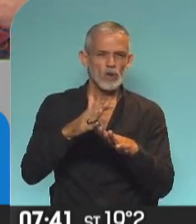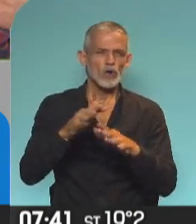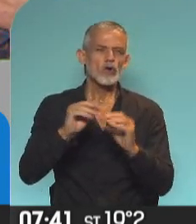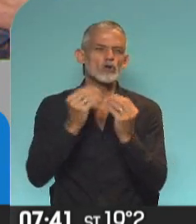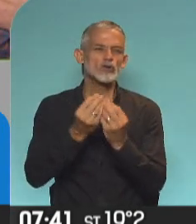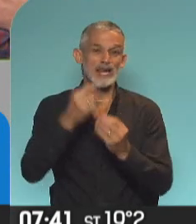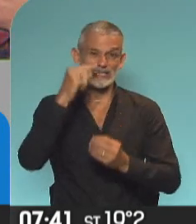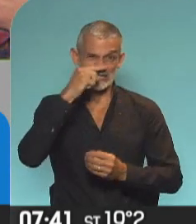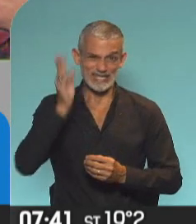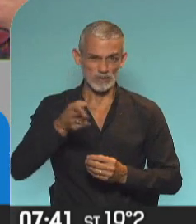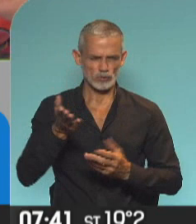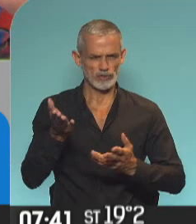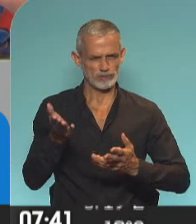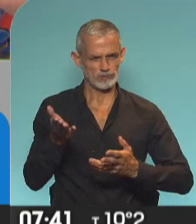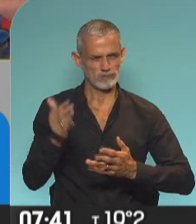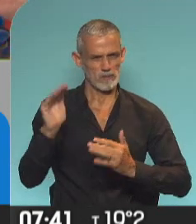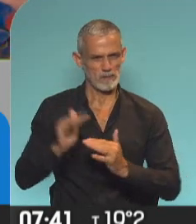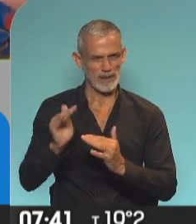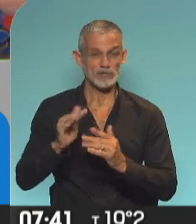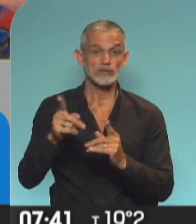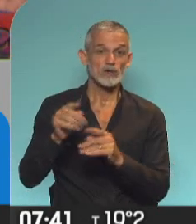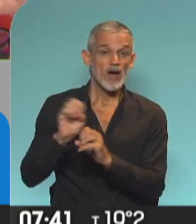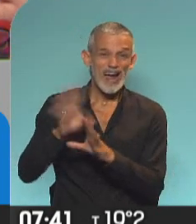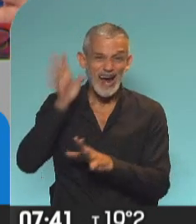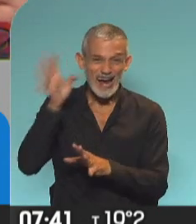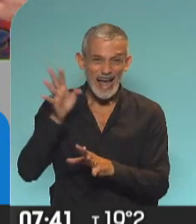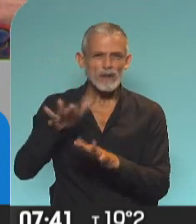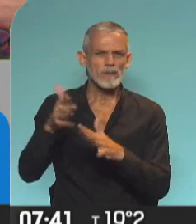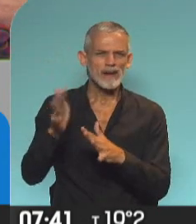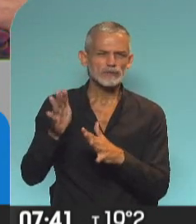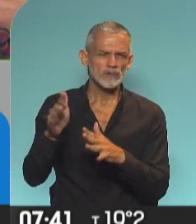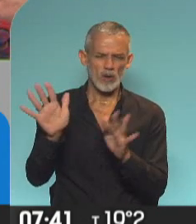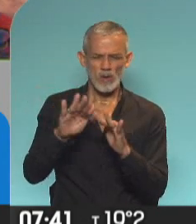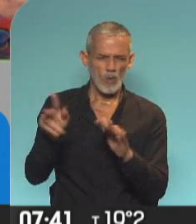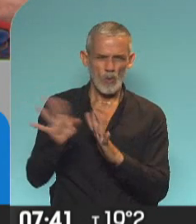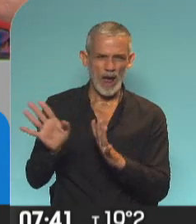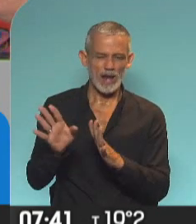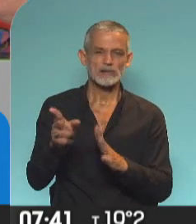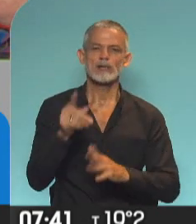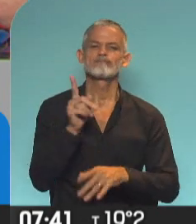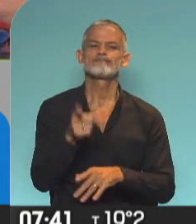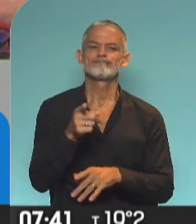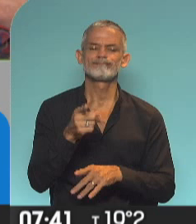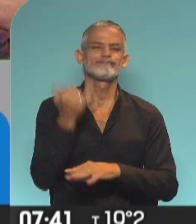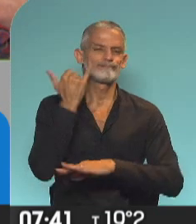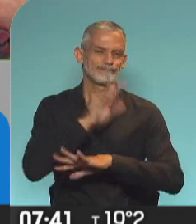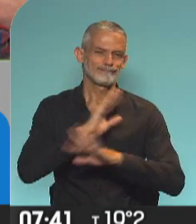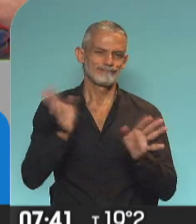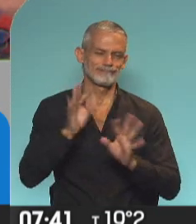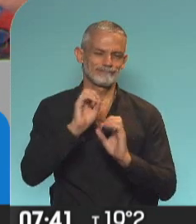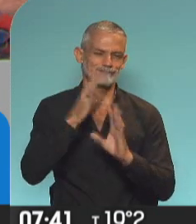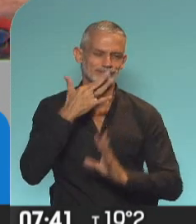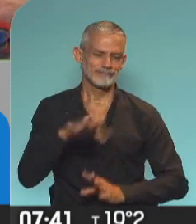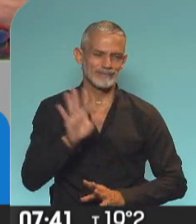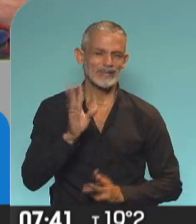en el 7% solamente, y los que eran graves más o menos en un número similar. Esto nos está demostrando entonces